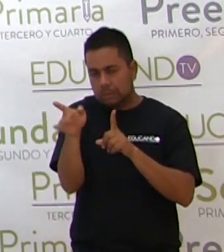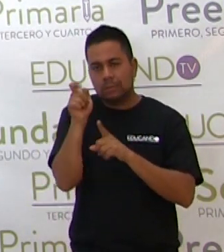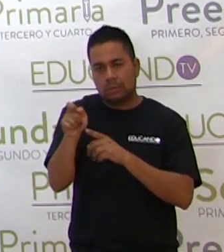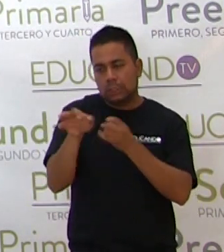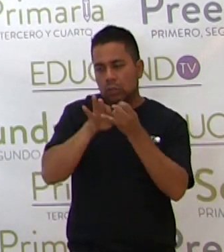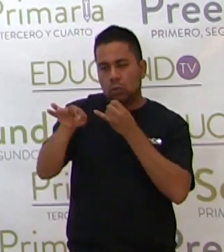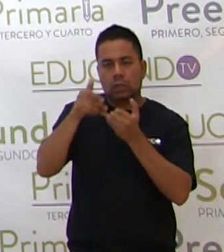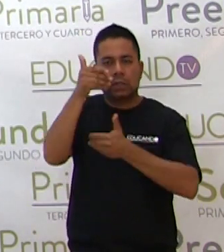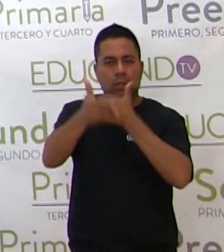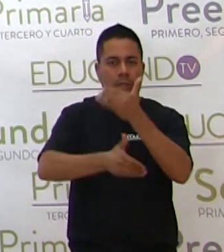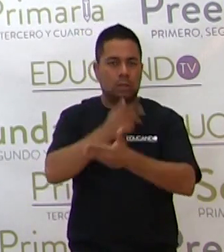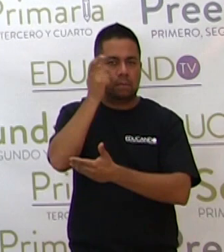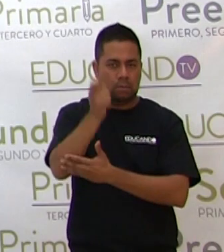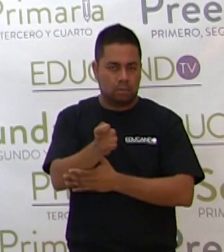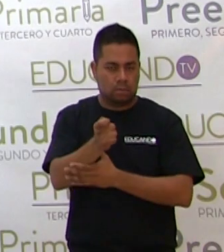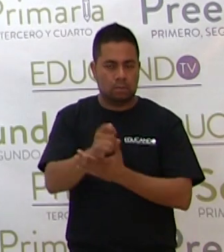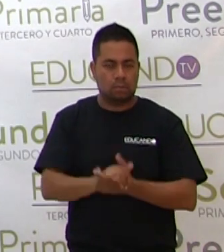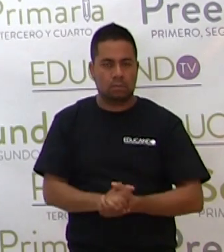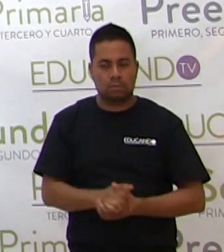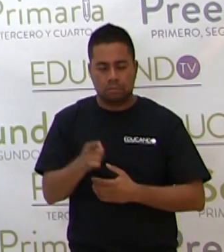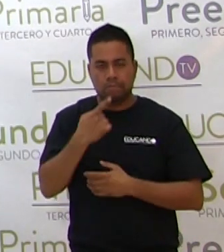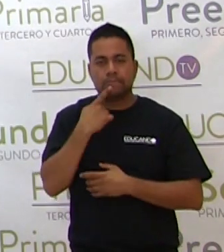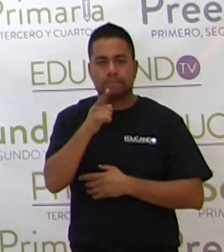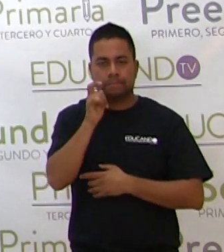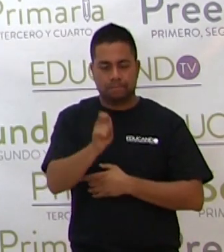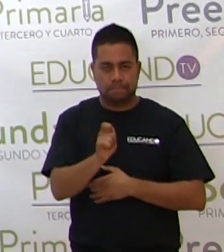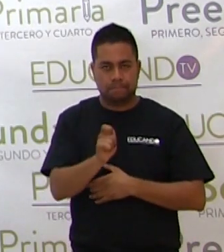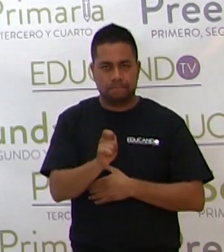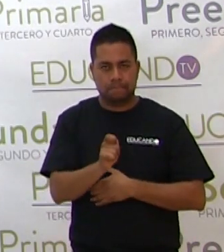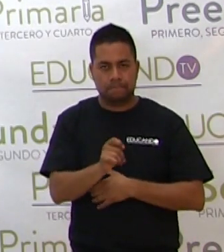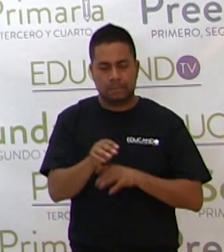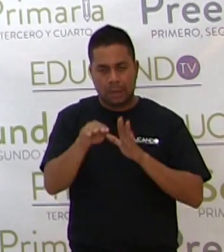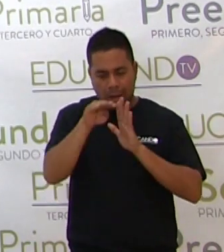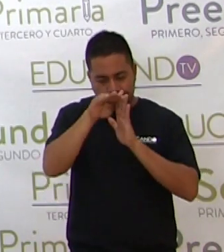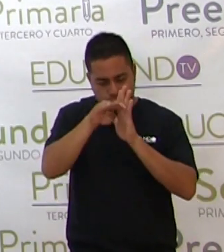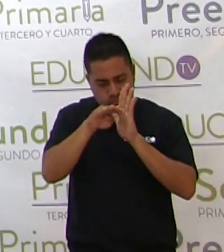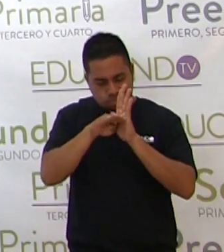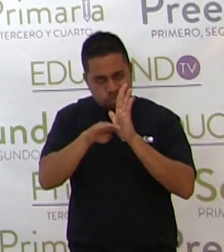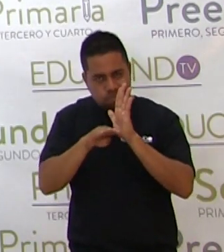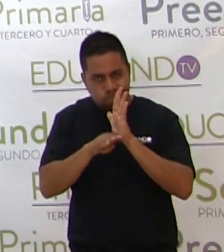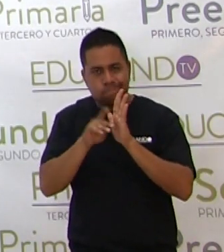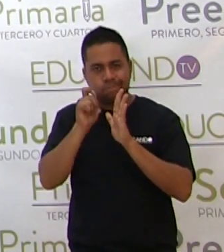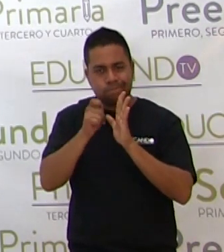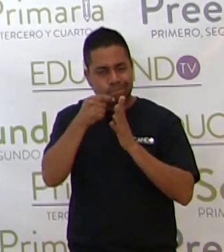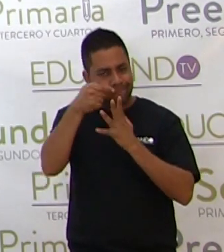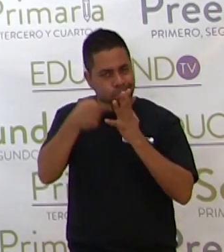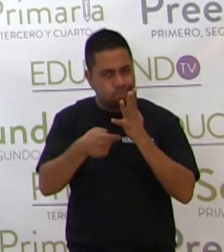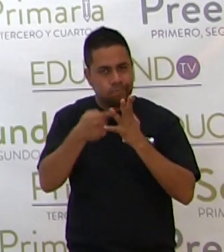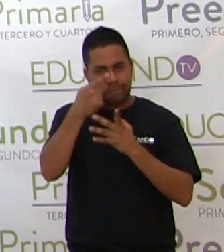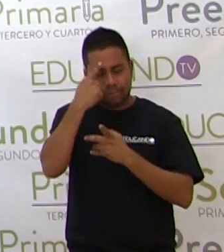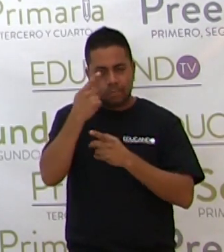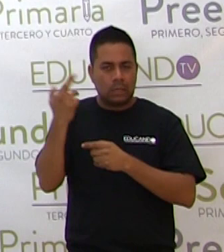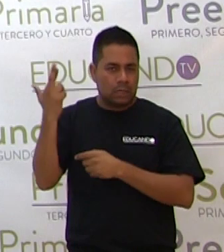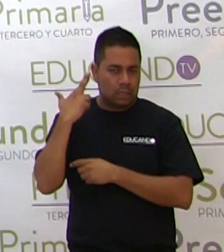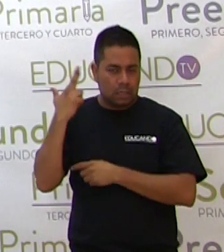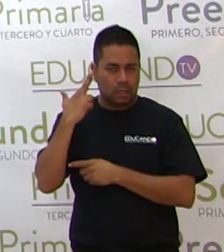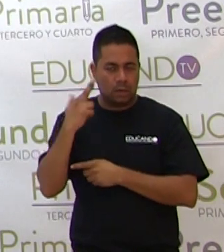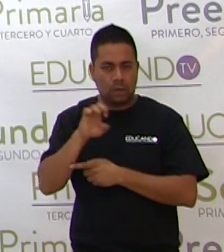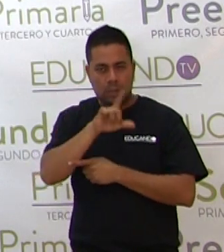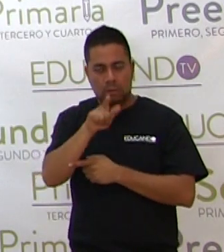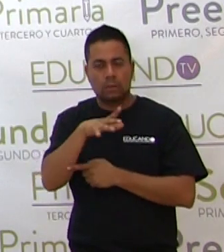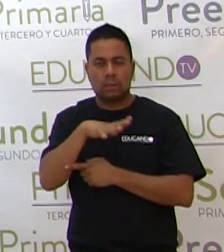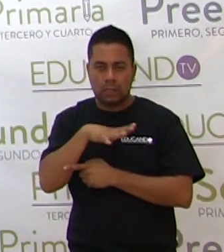último paso donde dice elaboración de un guión y luego hay un